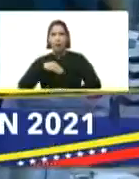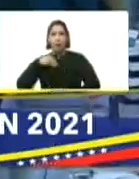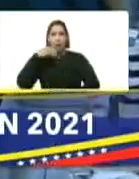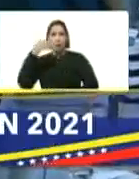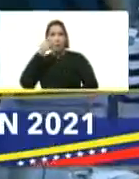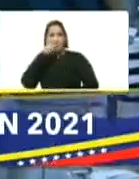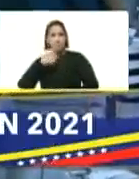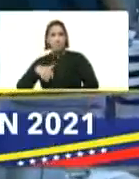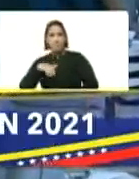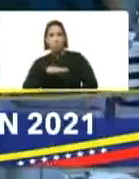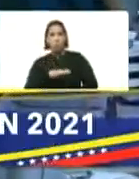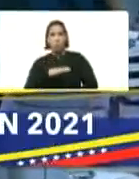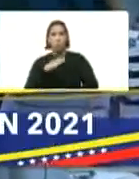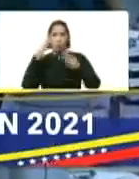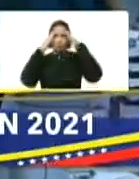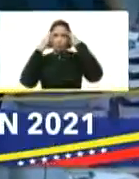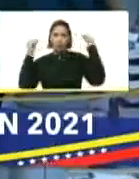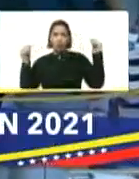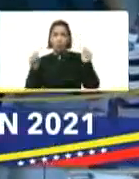con el pueblo de Venezuela.